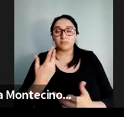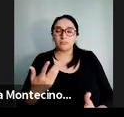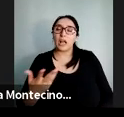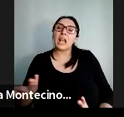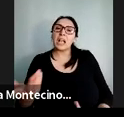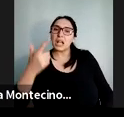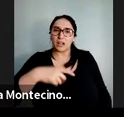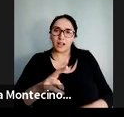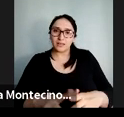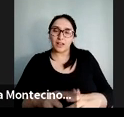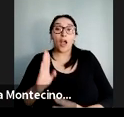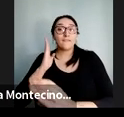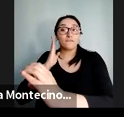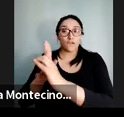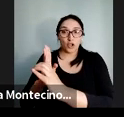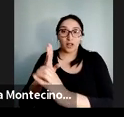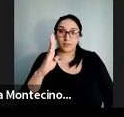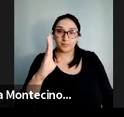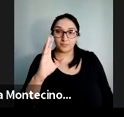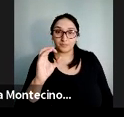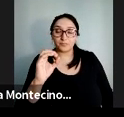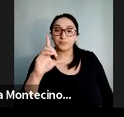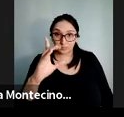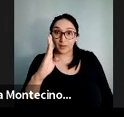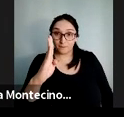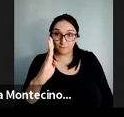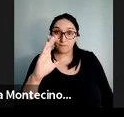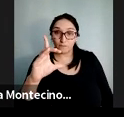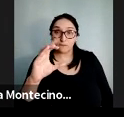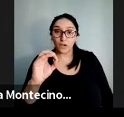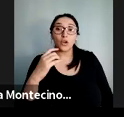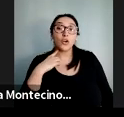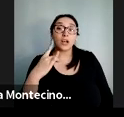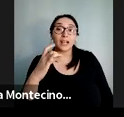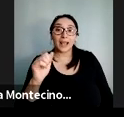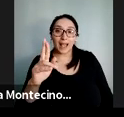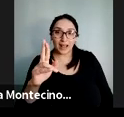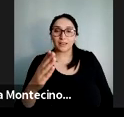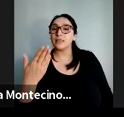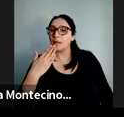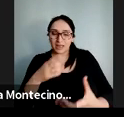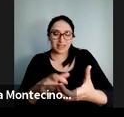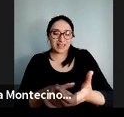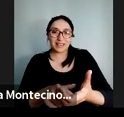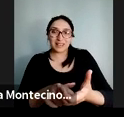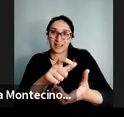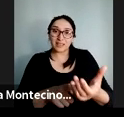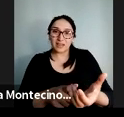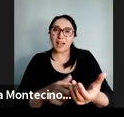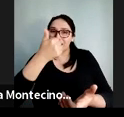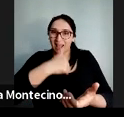fue bloquear a sus atacantes, aumentar la seguridad en sus dispositivos y cuentas, conversar con su